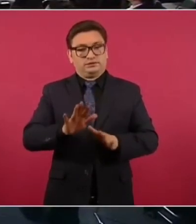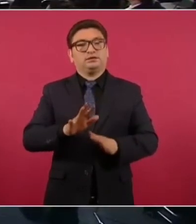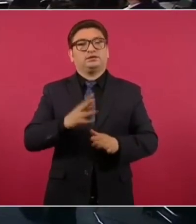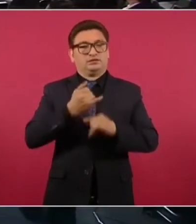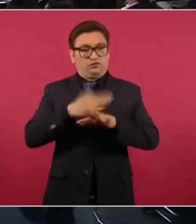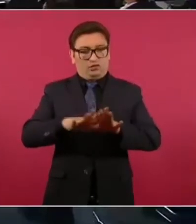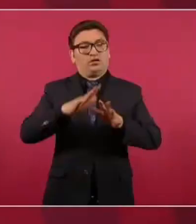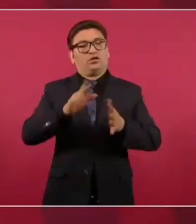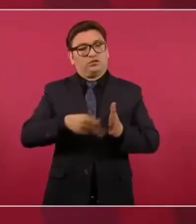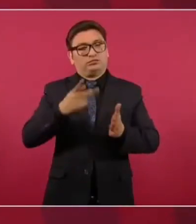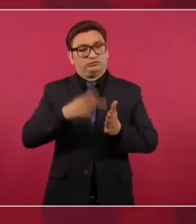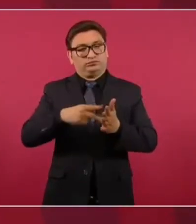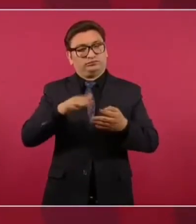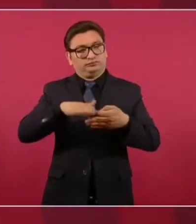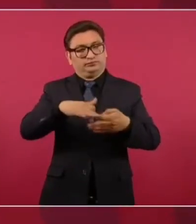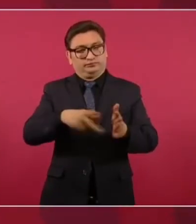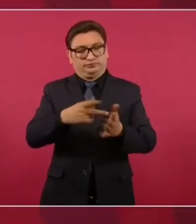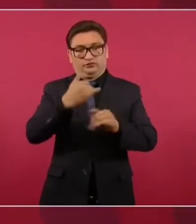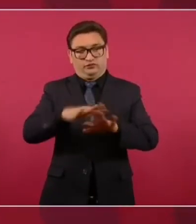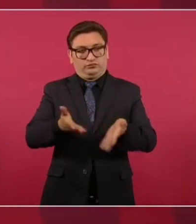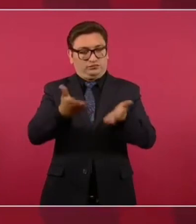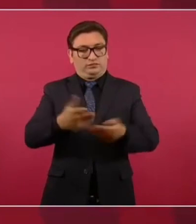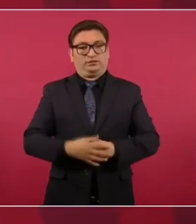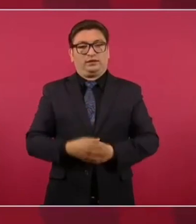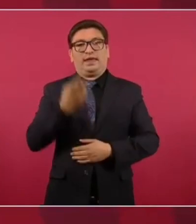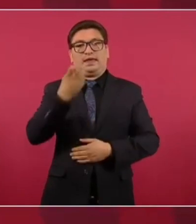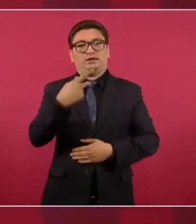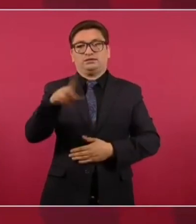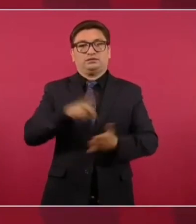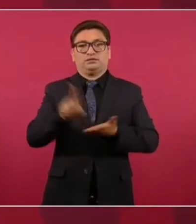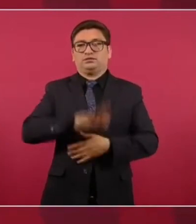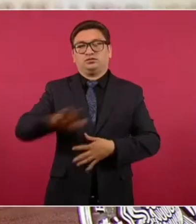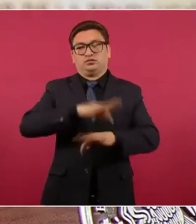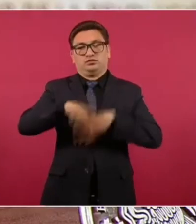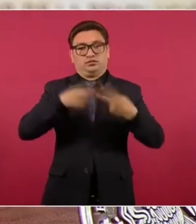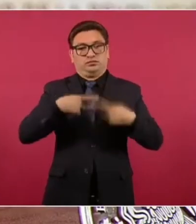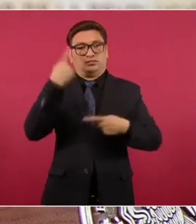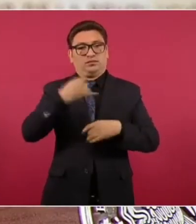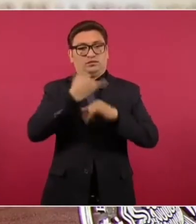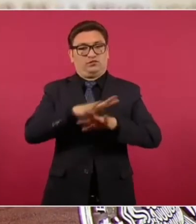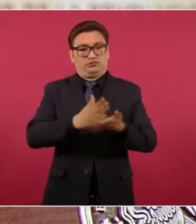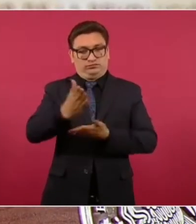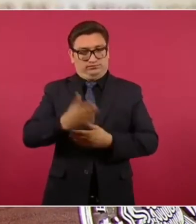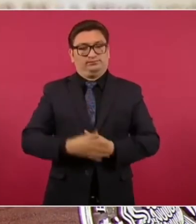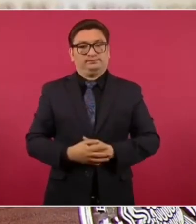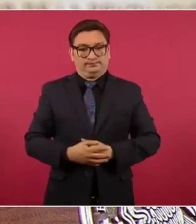estar informando constantemente, es el derecho del pueblo a la información, nada más